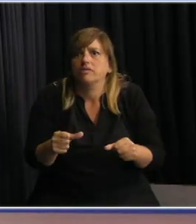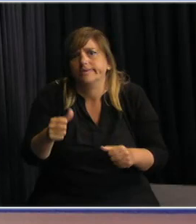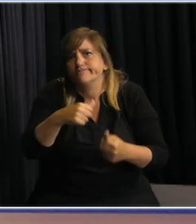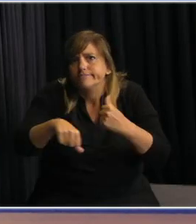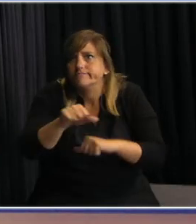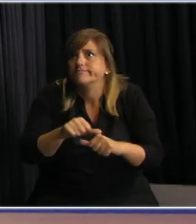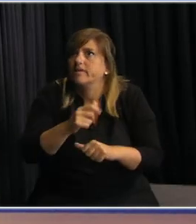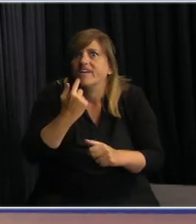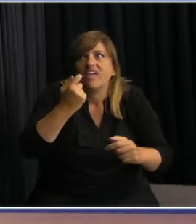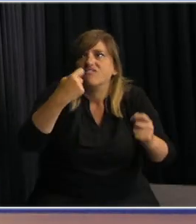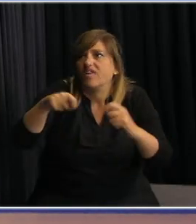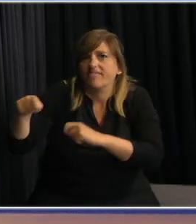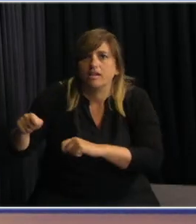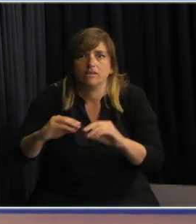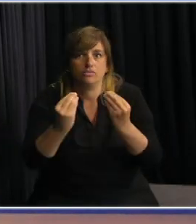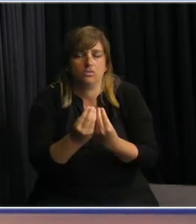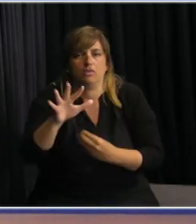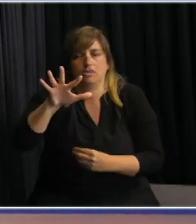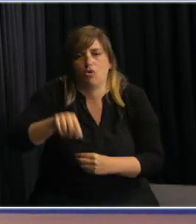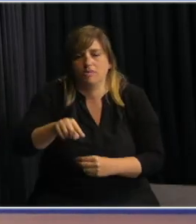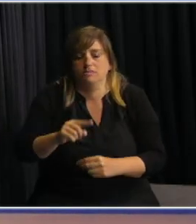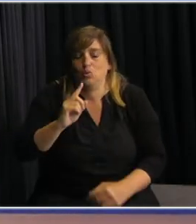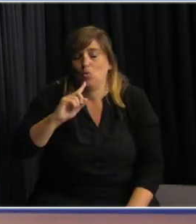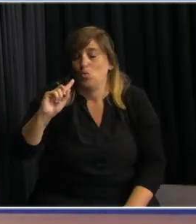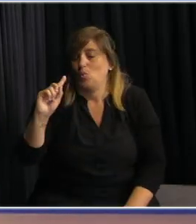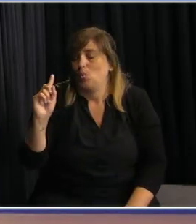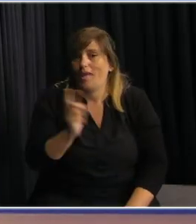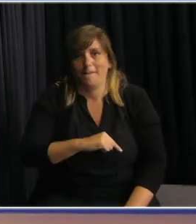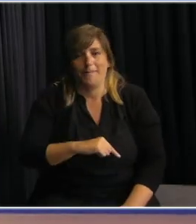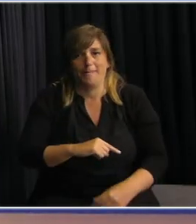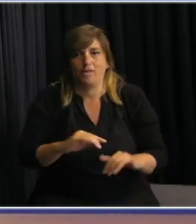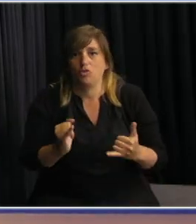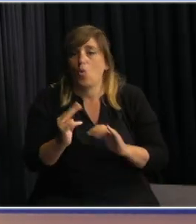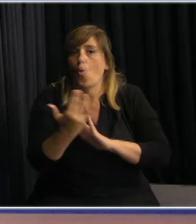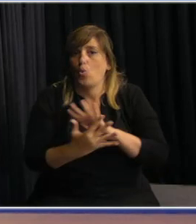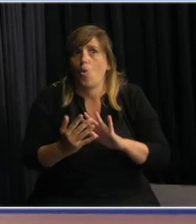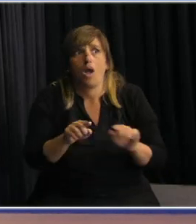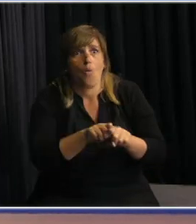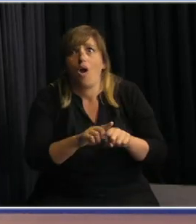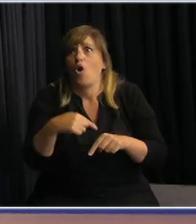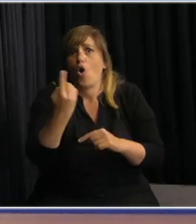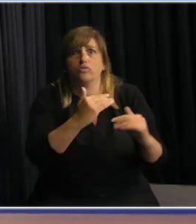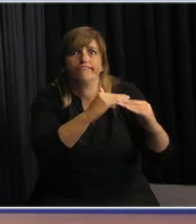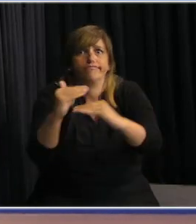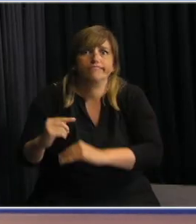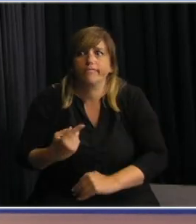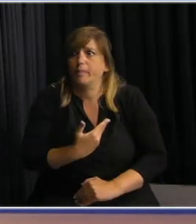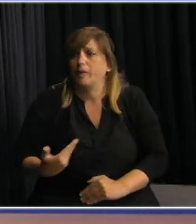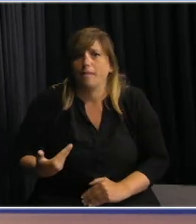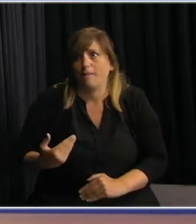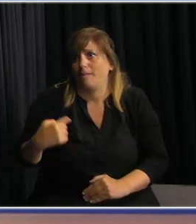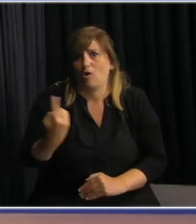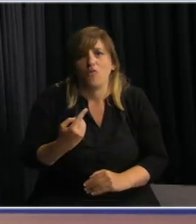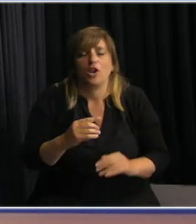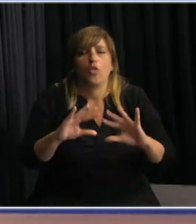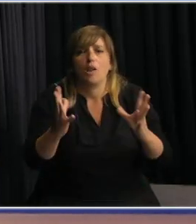producirse y salir al mercado. Estamos hablando de 5 meses. Y el Uruguay, como todos los gobiernos del mundo, tenía una opción. Es